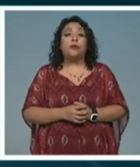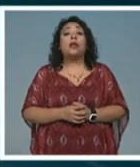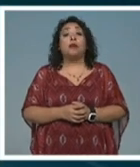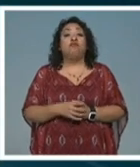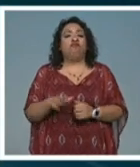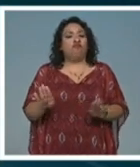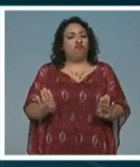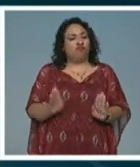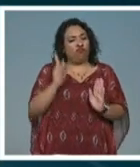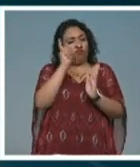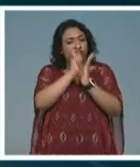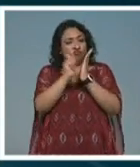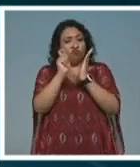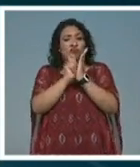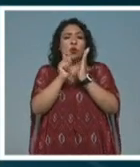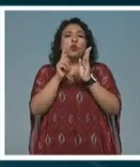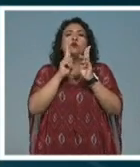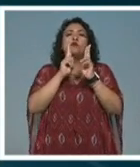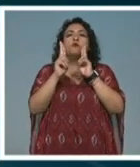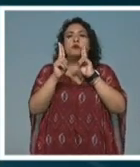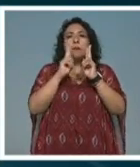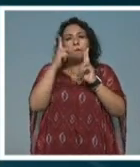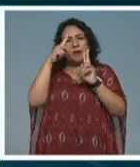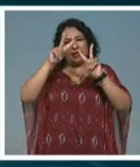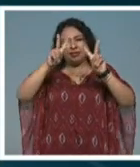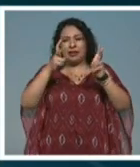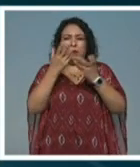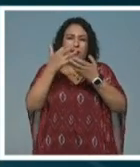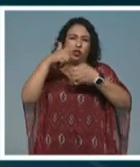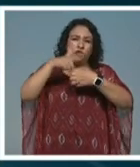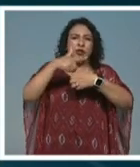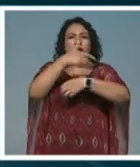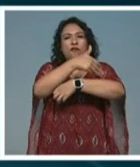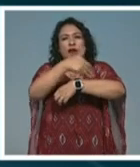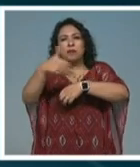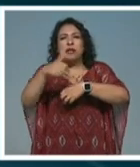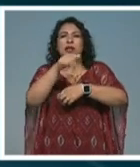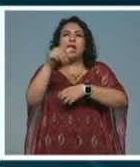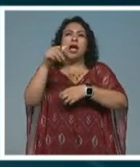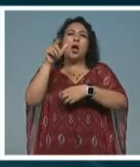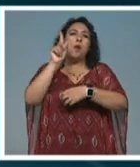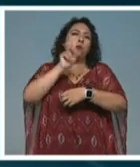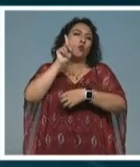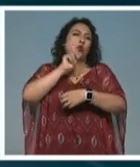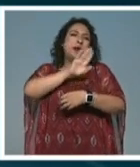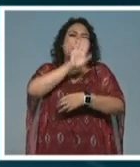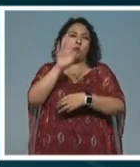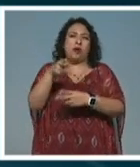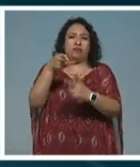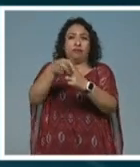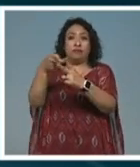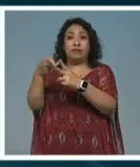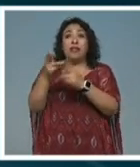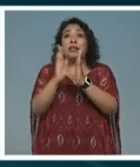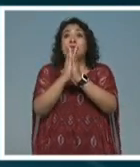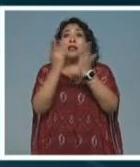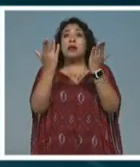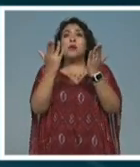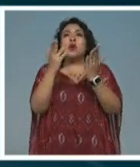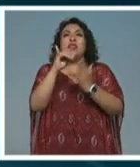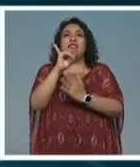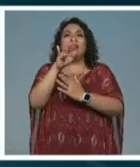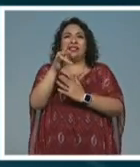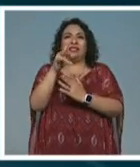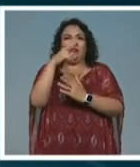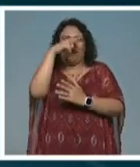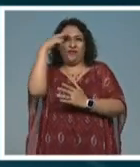Por su estilo y recursos narrativos para abordar la temática social y familiar de los feminicidios en México, en el libro El Invencible Verano de